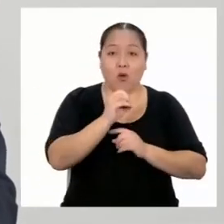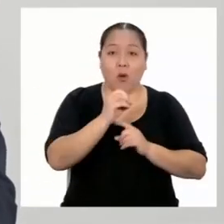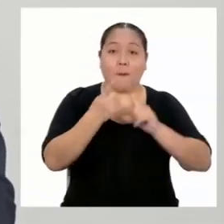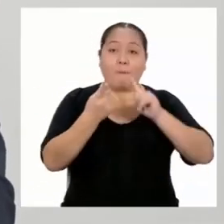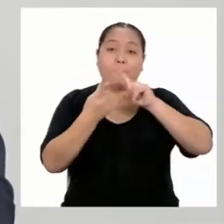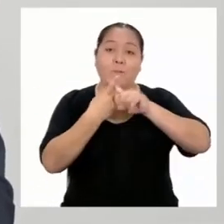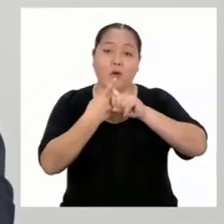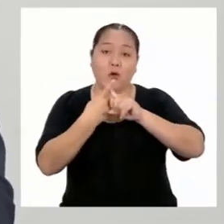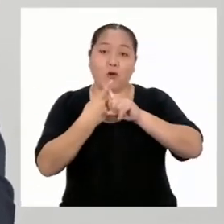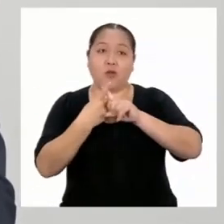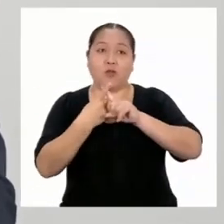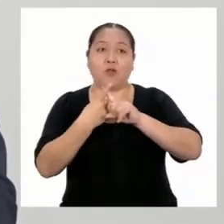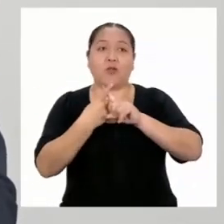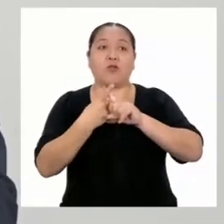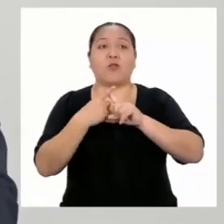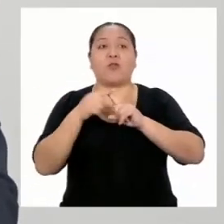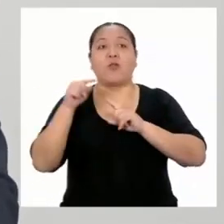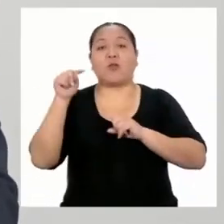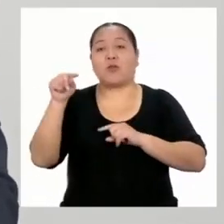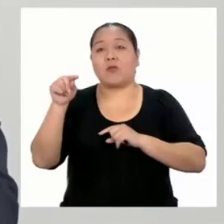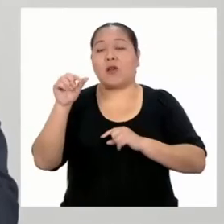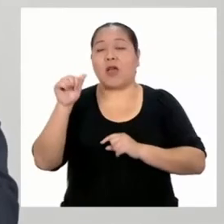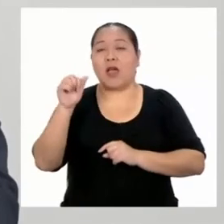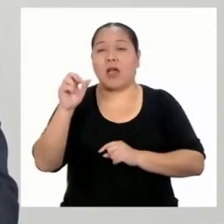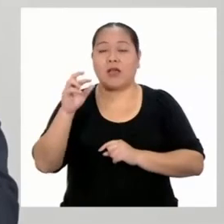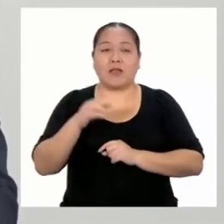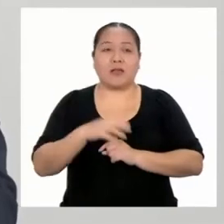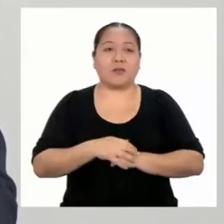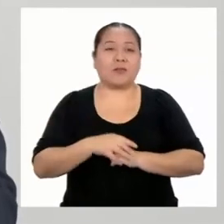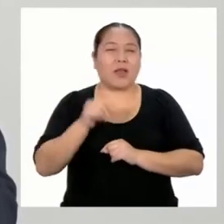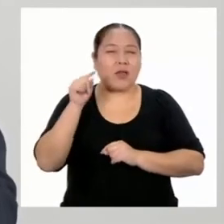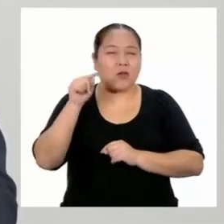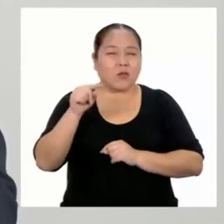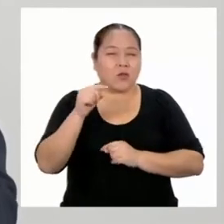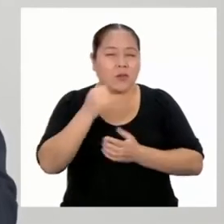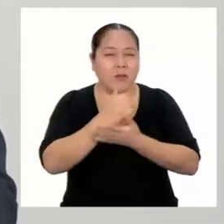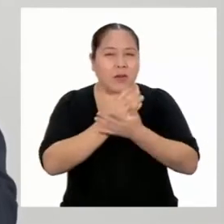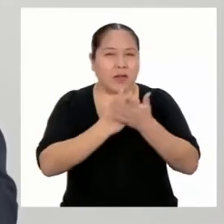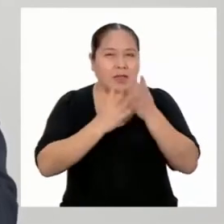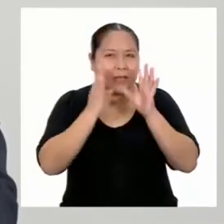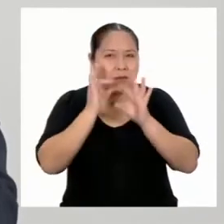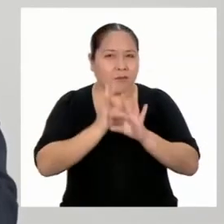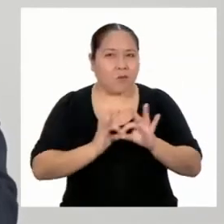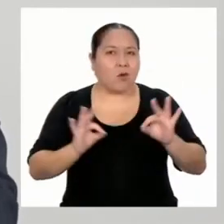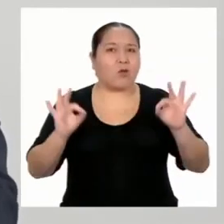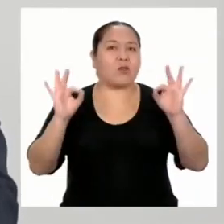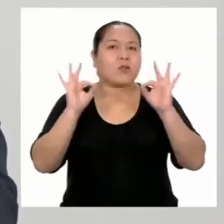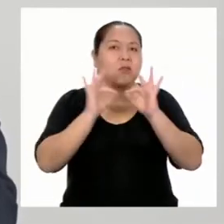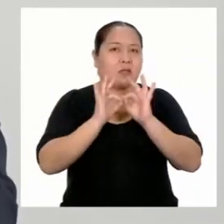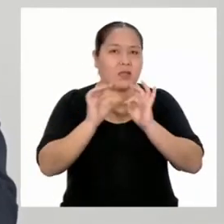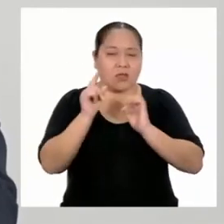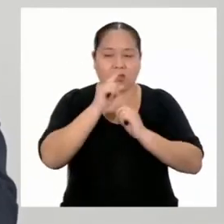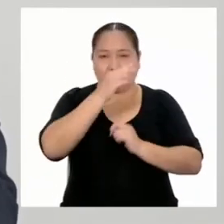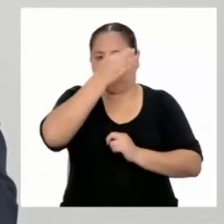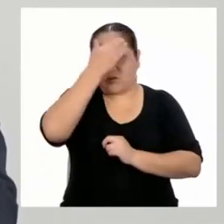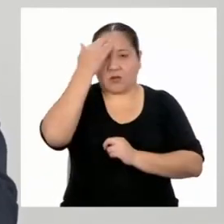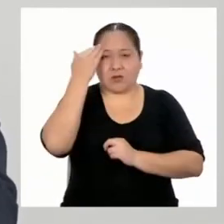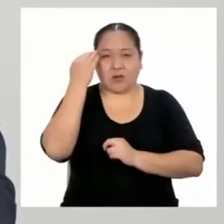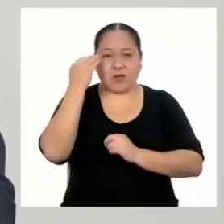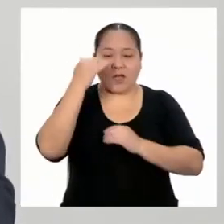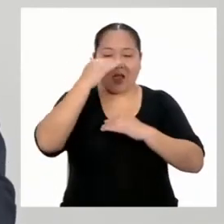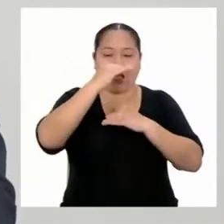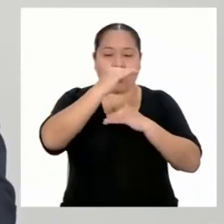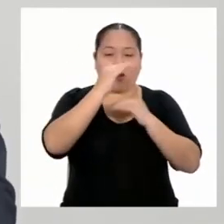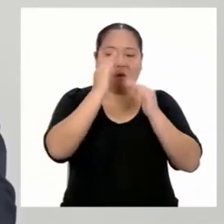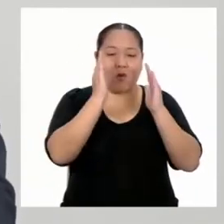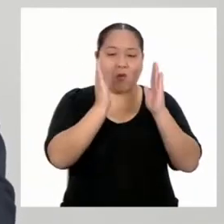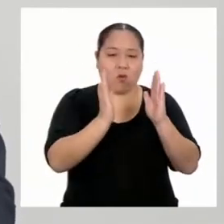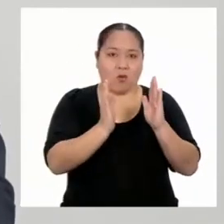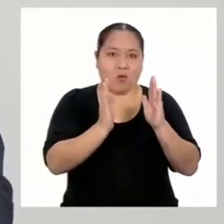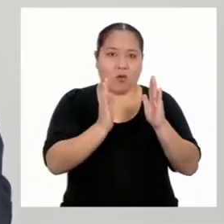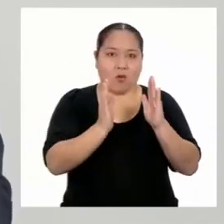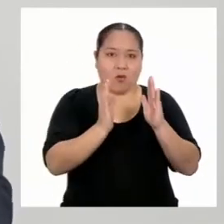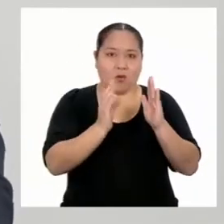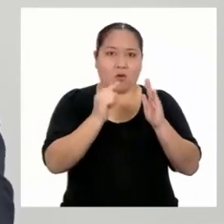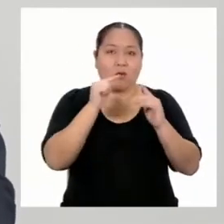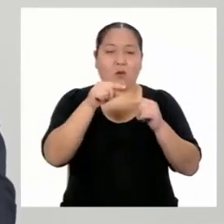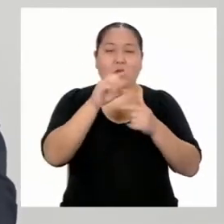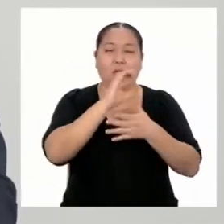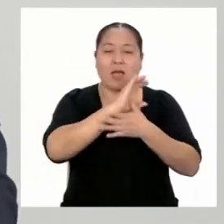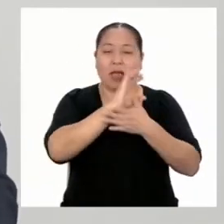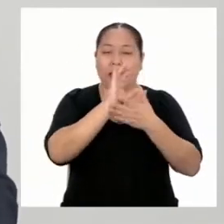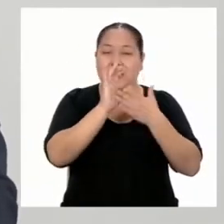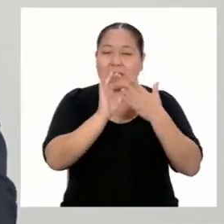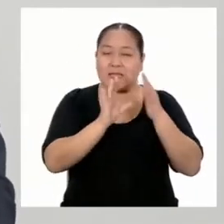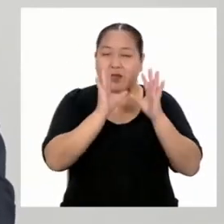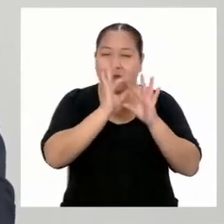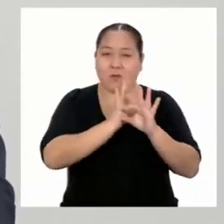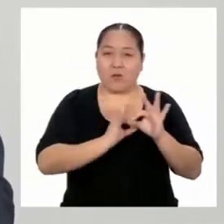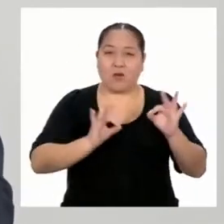cuadrilátero, pero aquí hay un dato importante que no puedes dejar de lado. El cuadrado tiene una característica importante